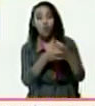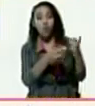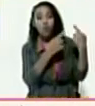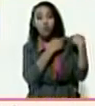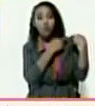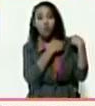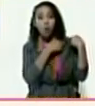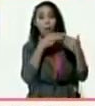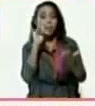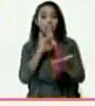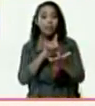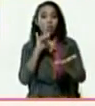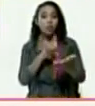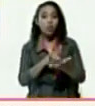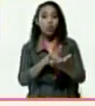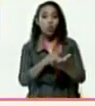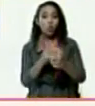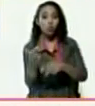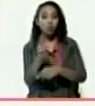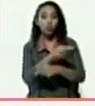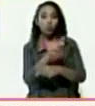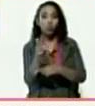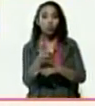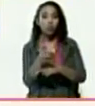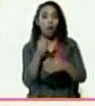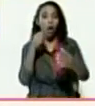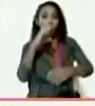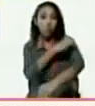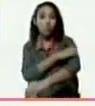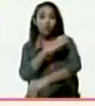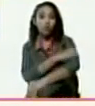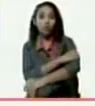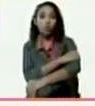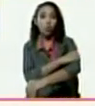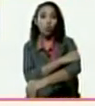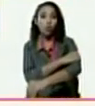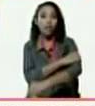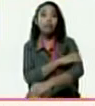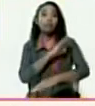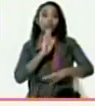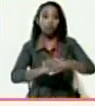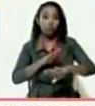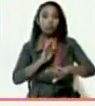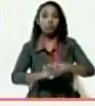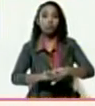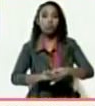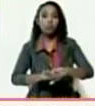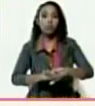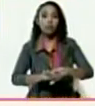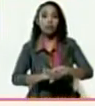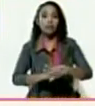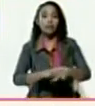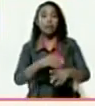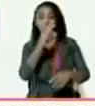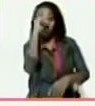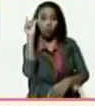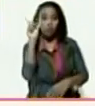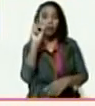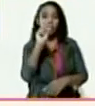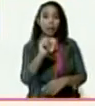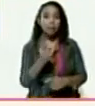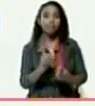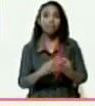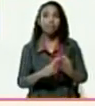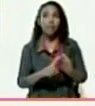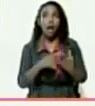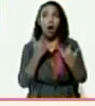en esa comisión de postulaciones, ambos sectores, pues, de la oposición y, por supuesto, del partido. También,